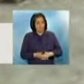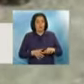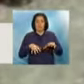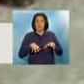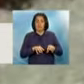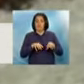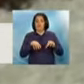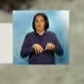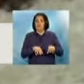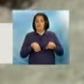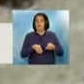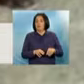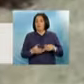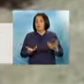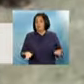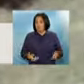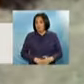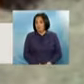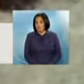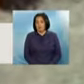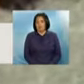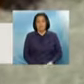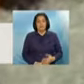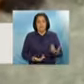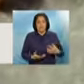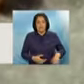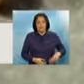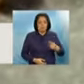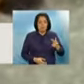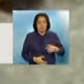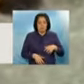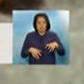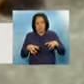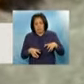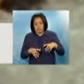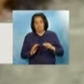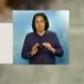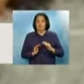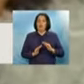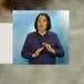buenos masajes puede convertir al más fiero de los perros en mansito.